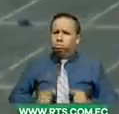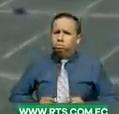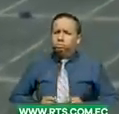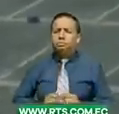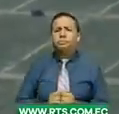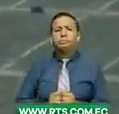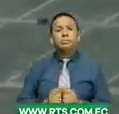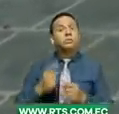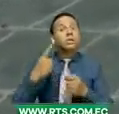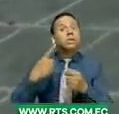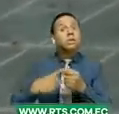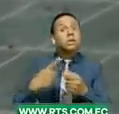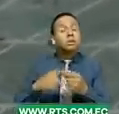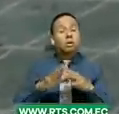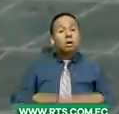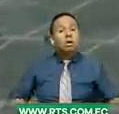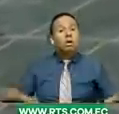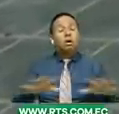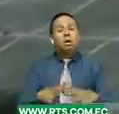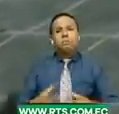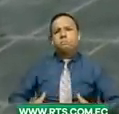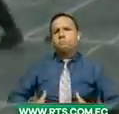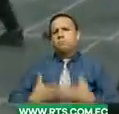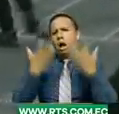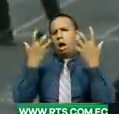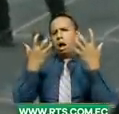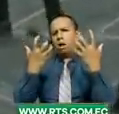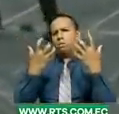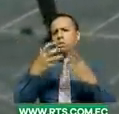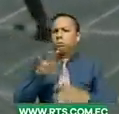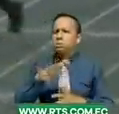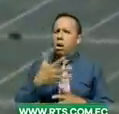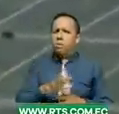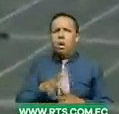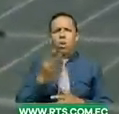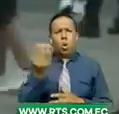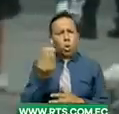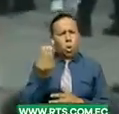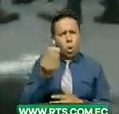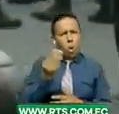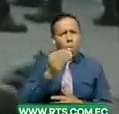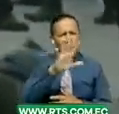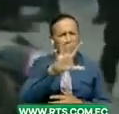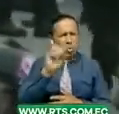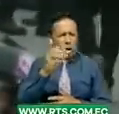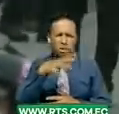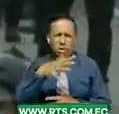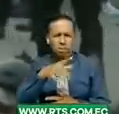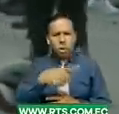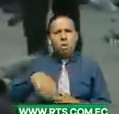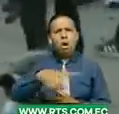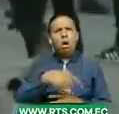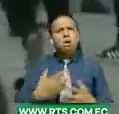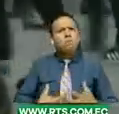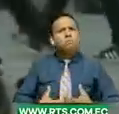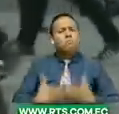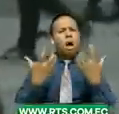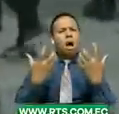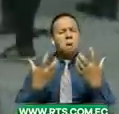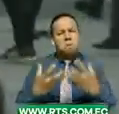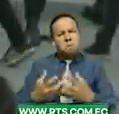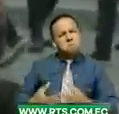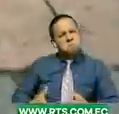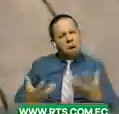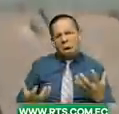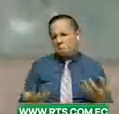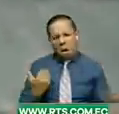subió de tono, recalcó la ministra de Gobierno, cuando jóvenes, unos 50 vestidos de negro y con mochila verde, provocaron el único momento de violencia en